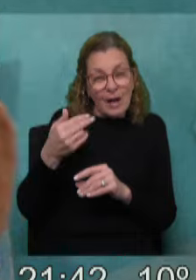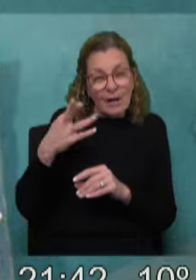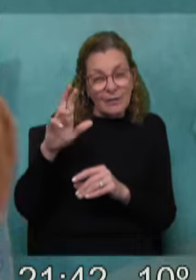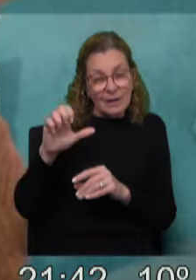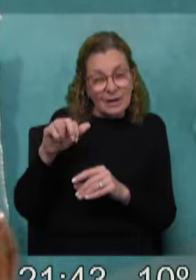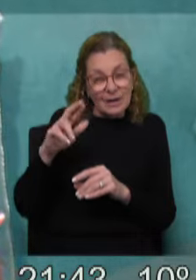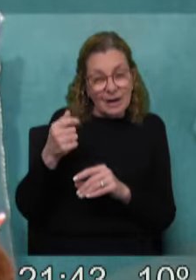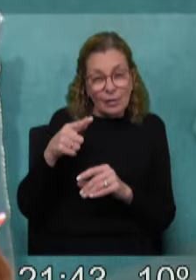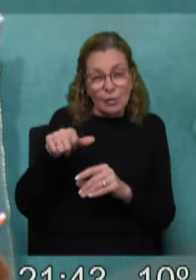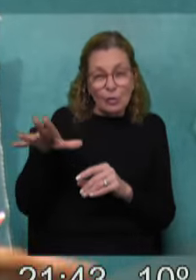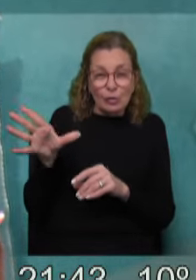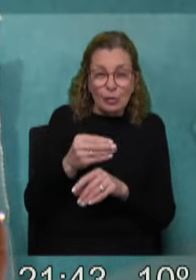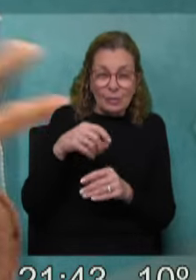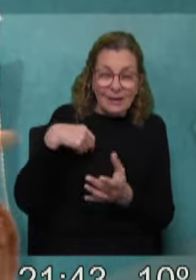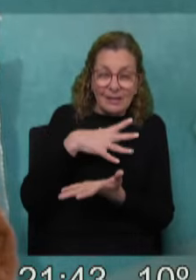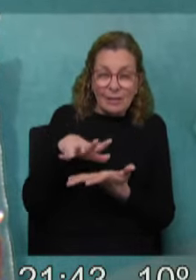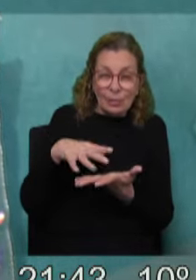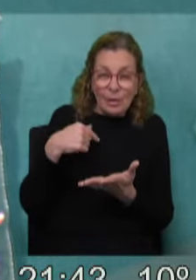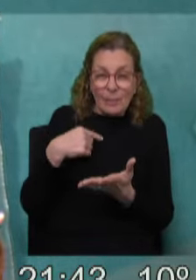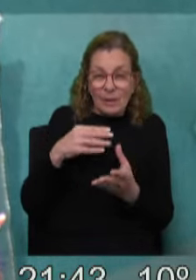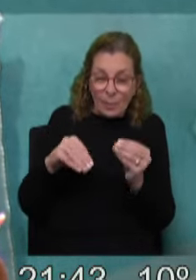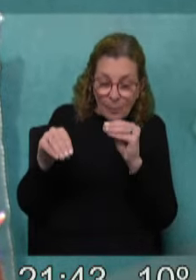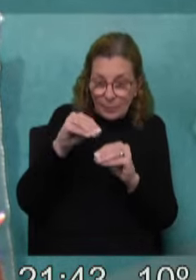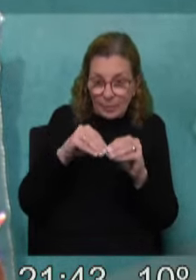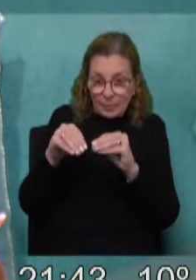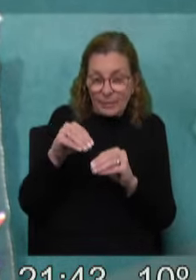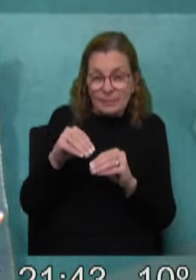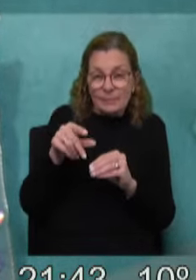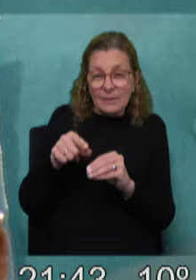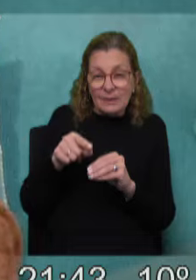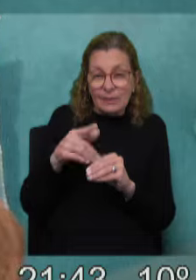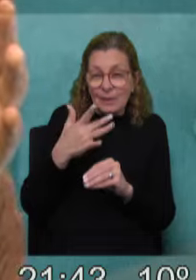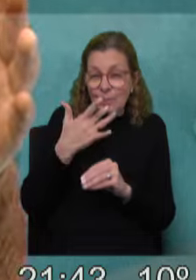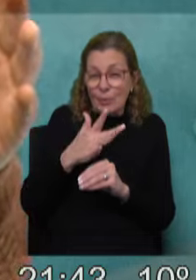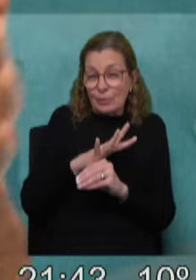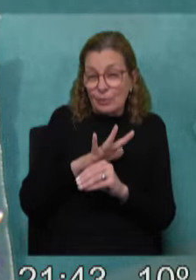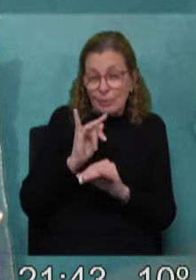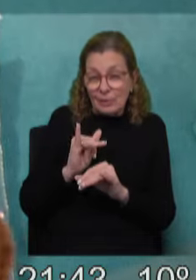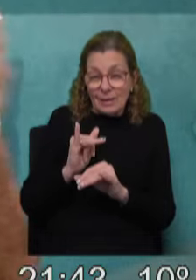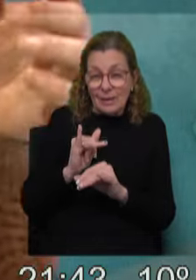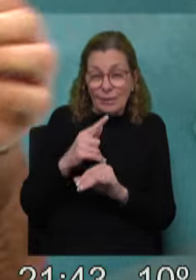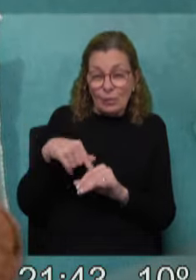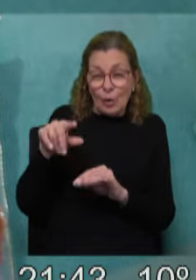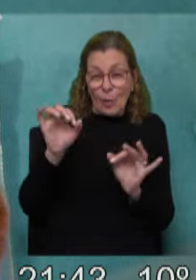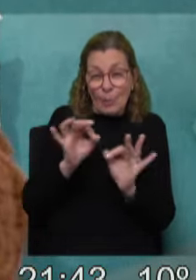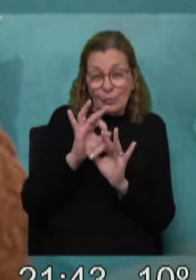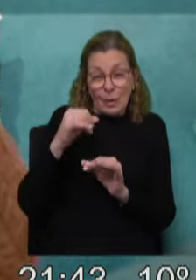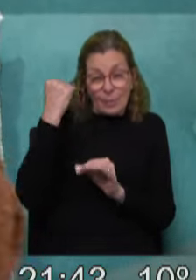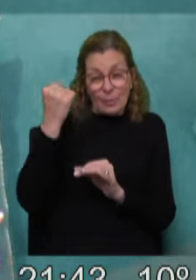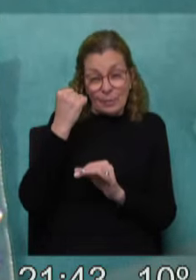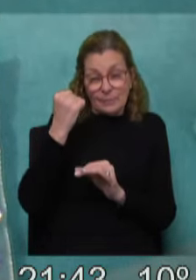una situación ahí que me tuvo a mí como arreglador, productor de eso, divino, divino. Todos músicos muy capos y